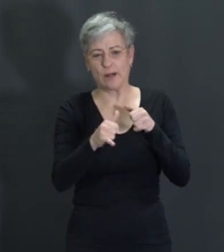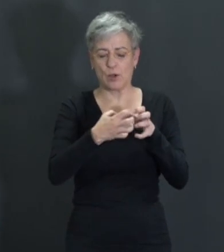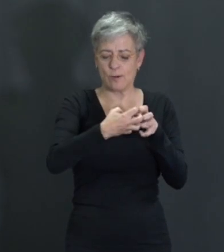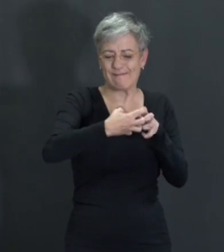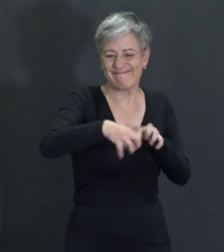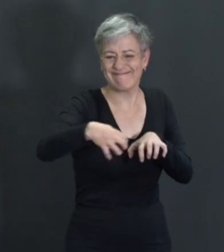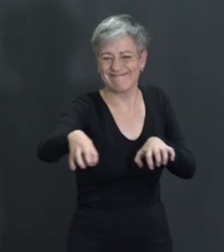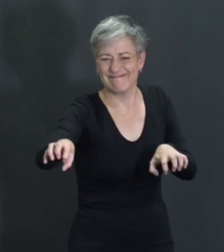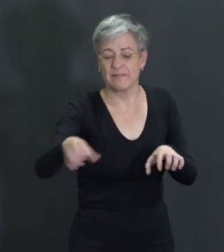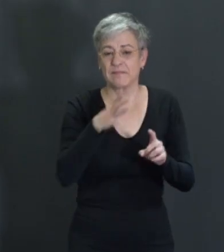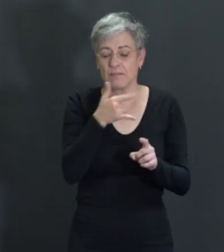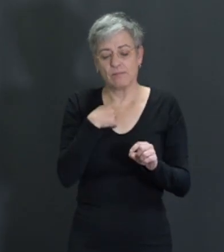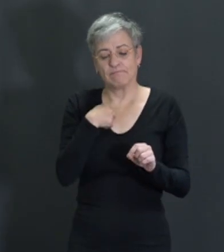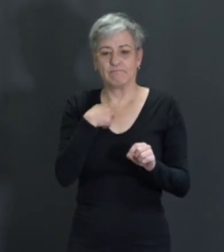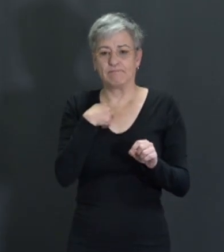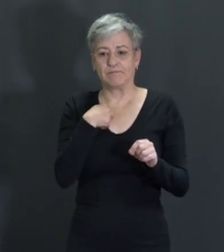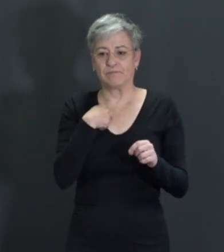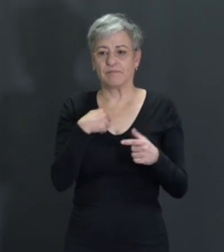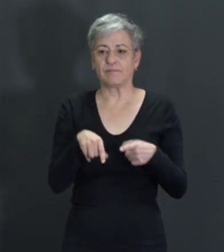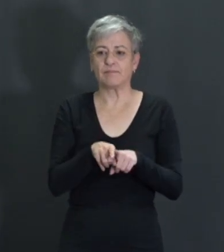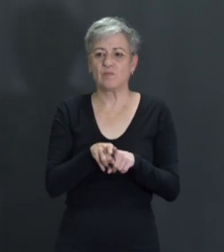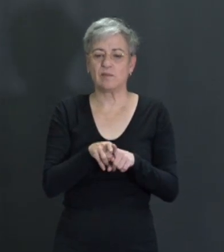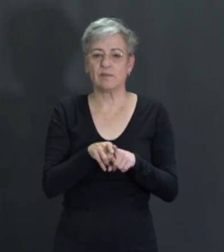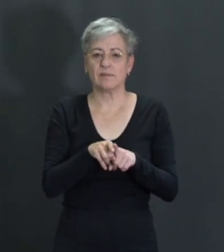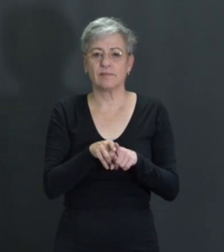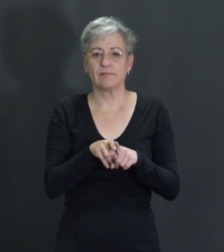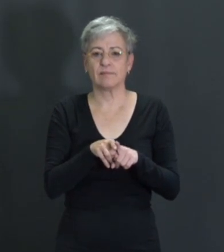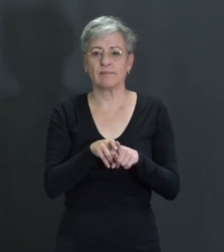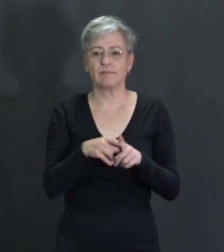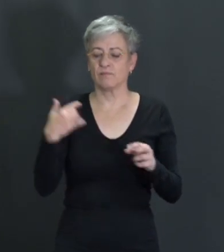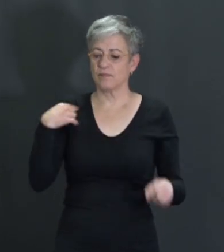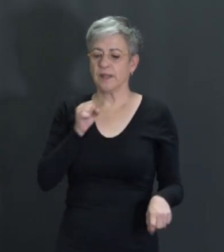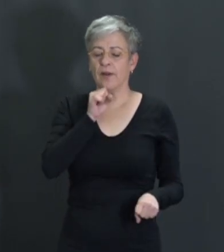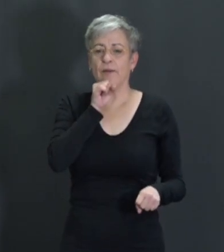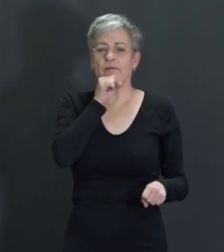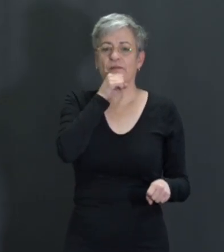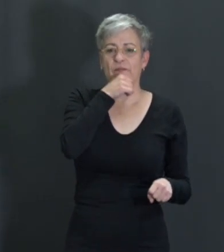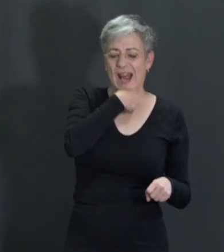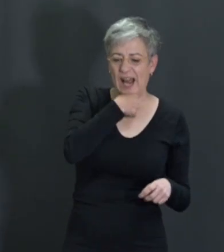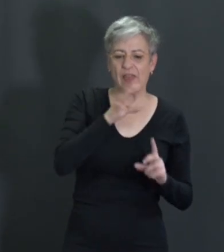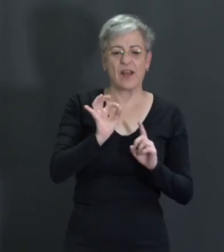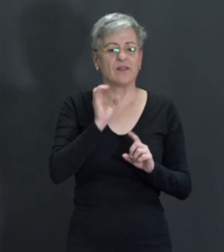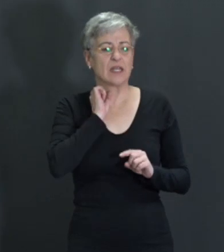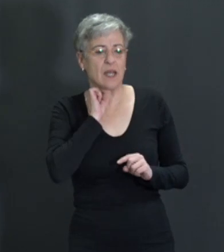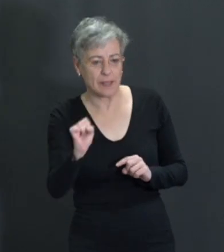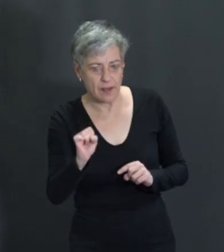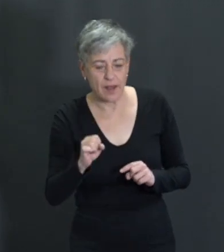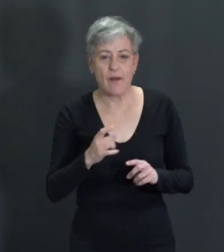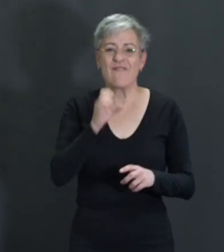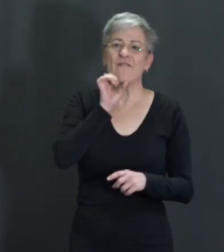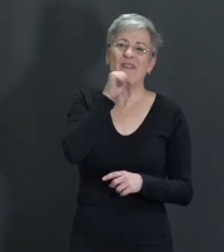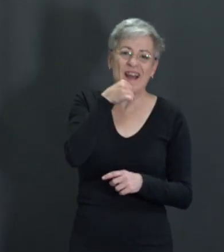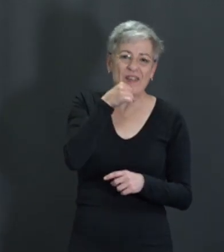se identifique esto que llevamos tantos años hablando de vejez y dependencia, vejez y